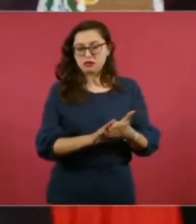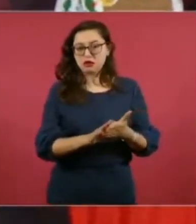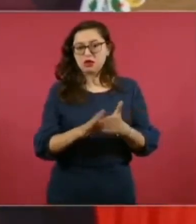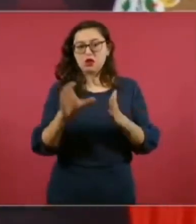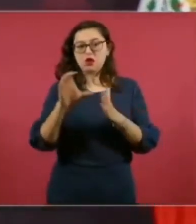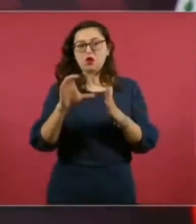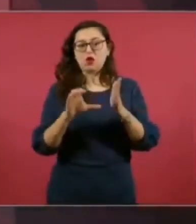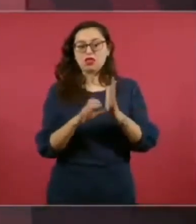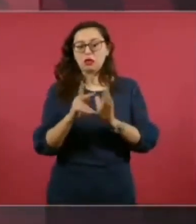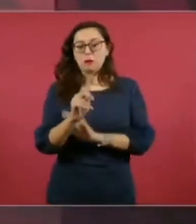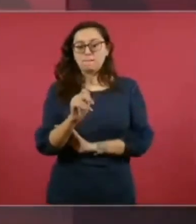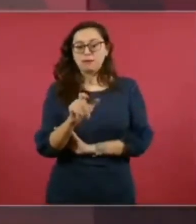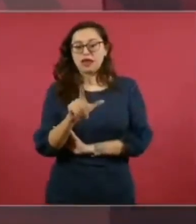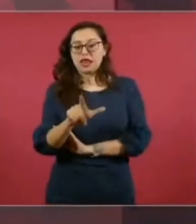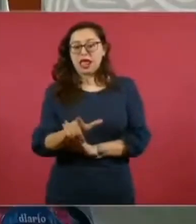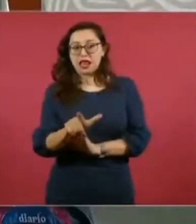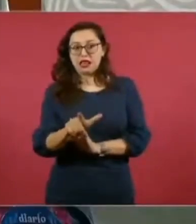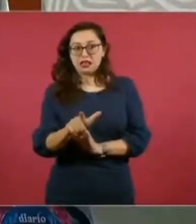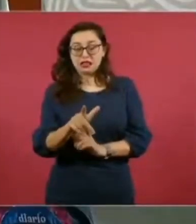Pero lo más